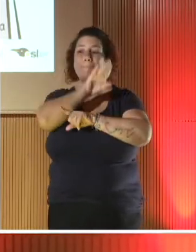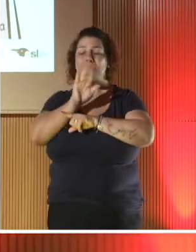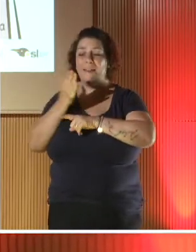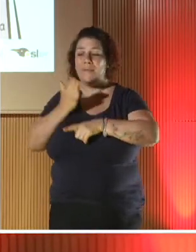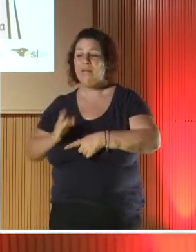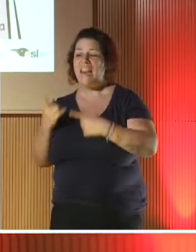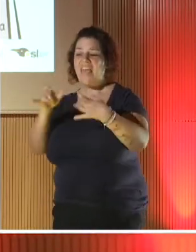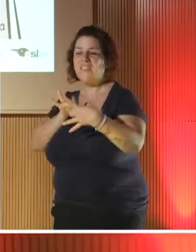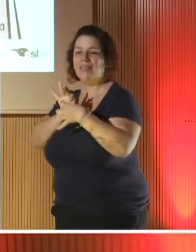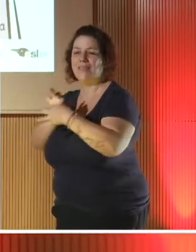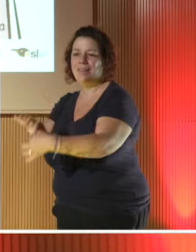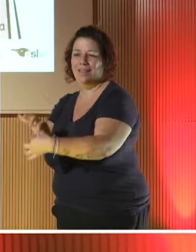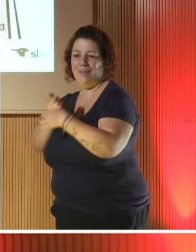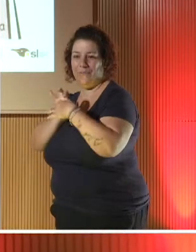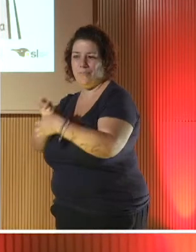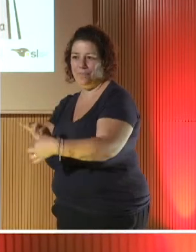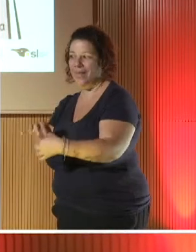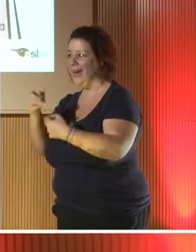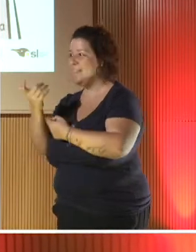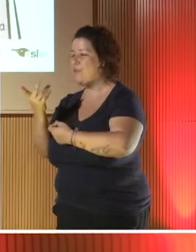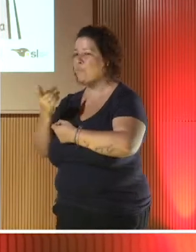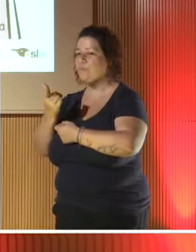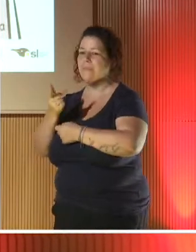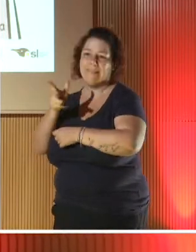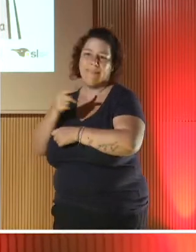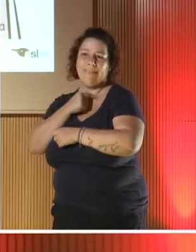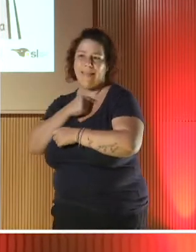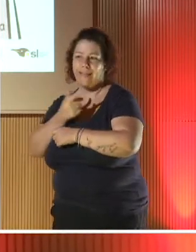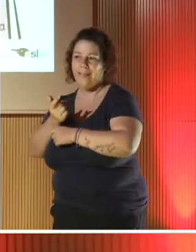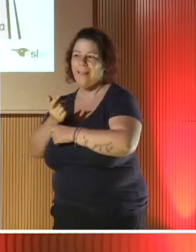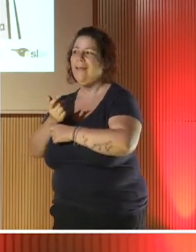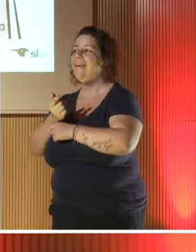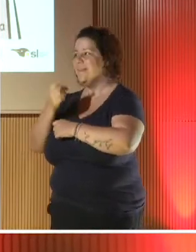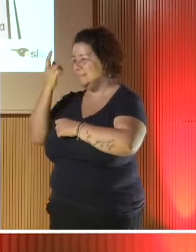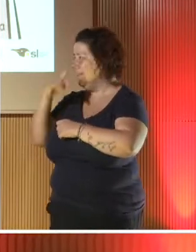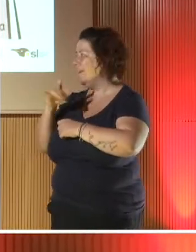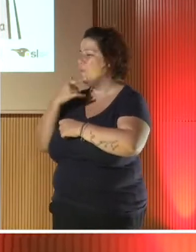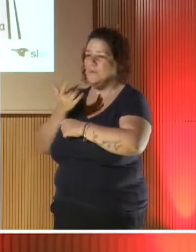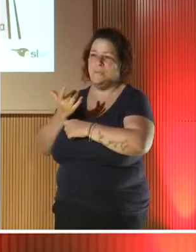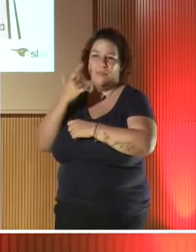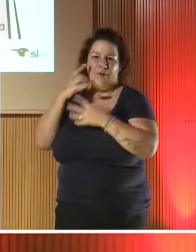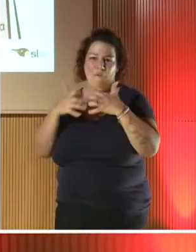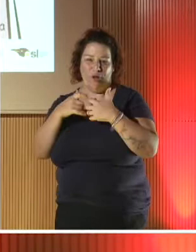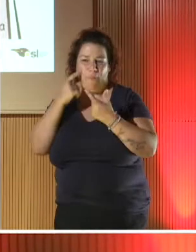ser. ¿Necesito un chiste? A ver, espérate. Sí, con José Rato todavía no ha funcionado, pero poco a poco.